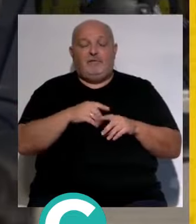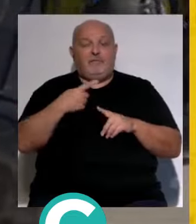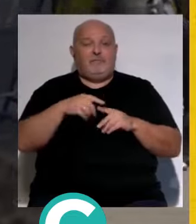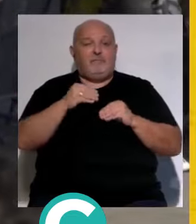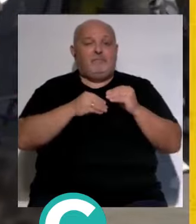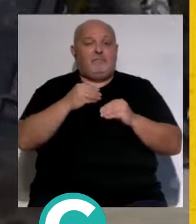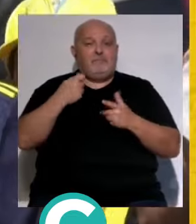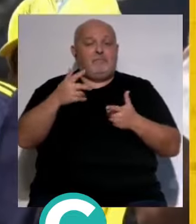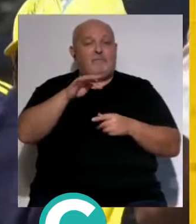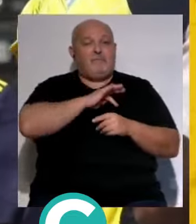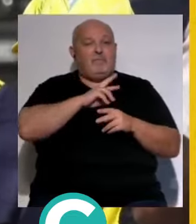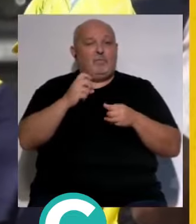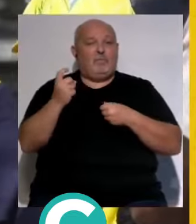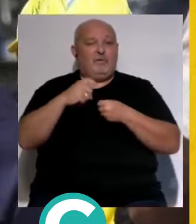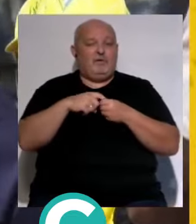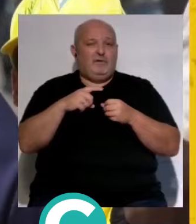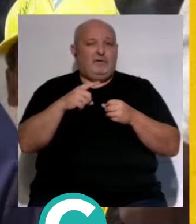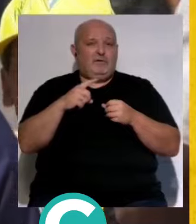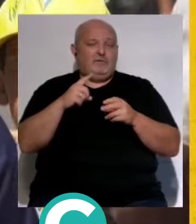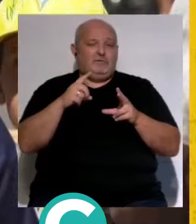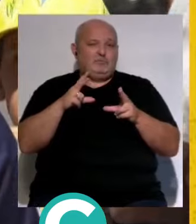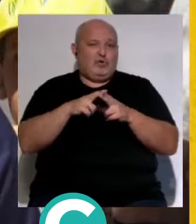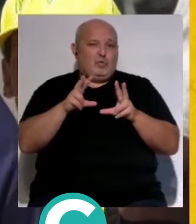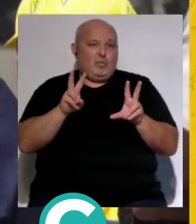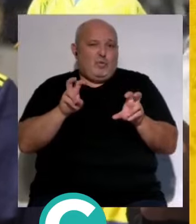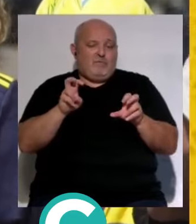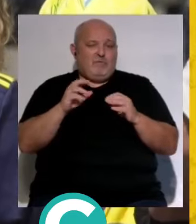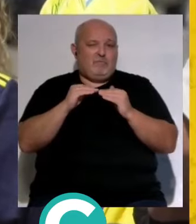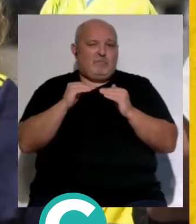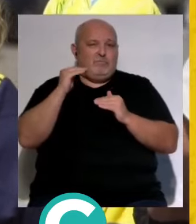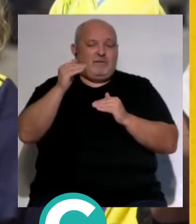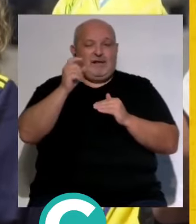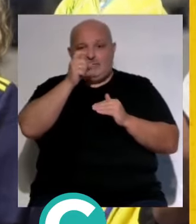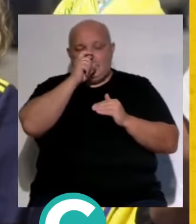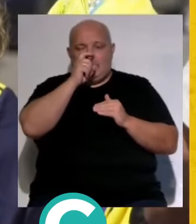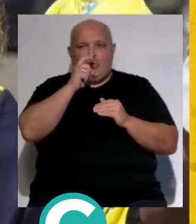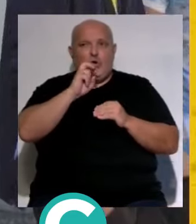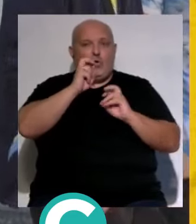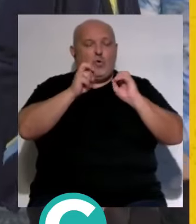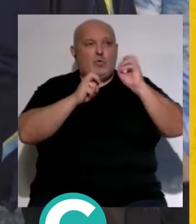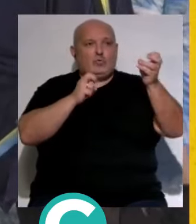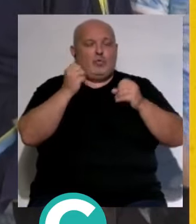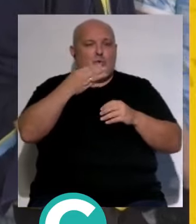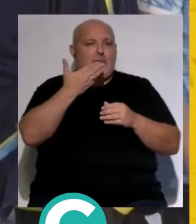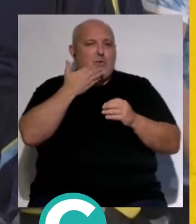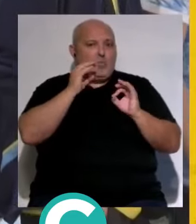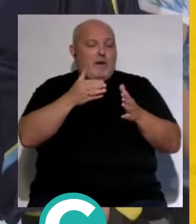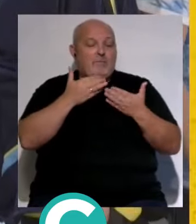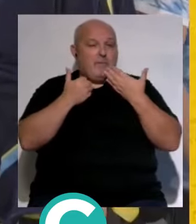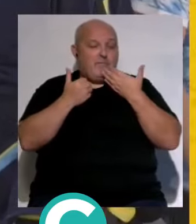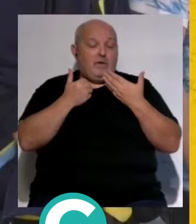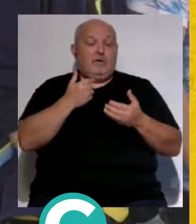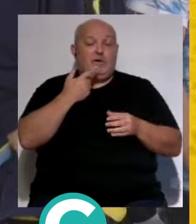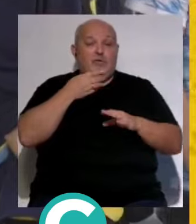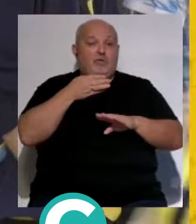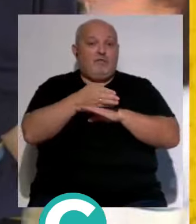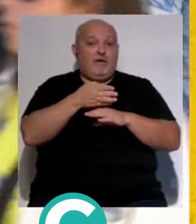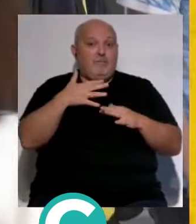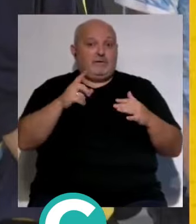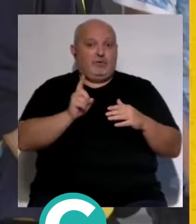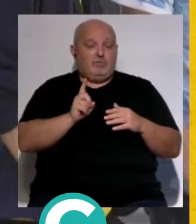para premiar a estos nuevos que pagan una cantidad más elevada a los antiguos, es como hacen otros clubes, que es, si tú no vas al